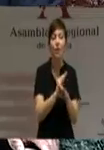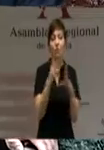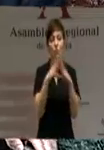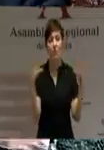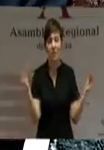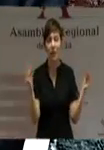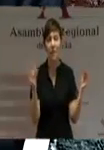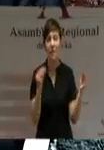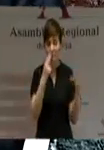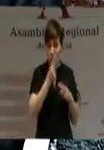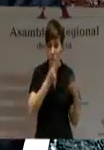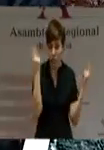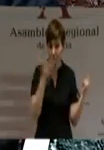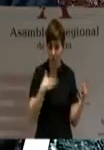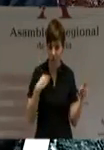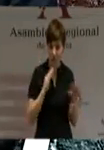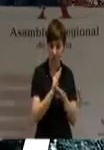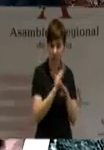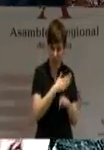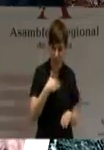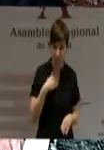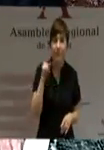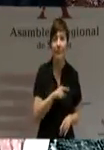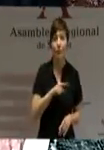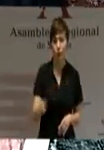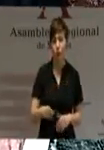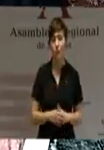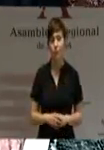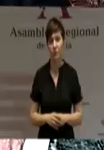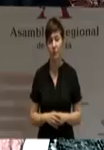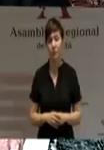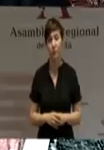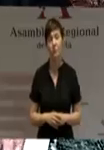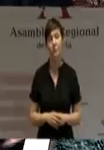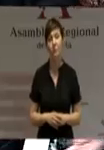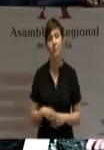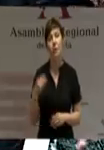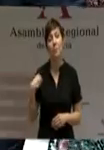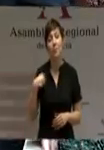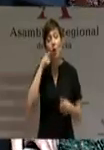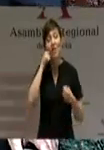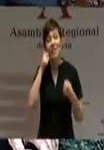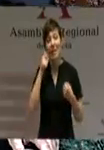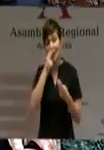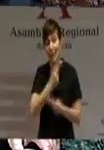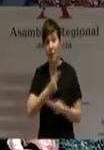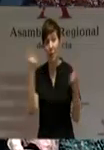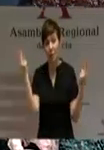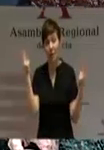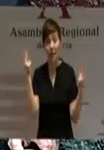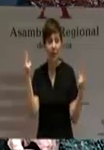universidades públicas de esta región o no? En la sanidad pública el desbarajuste es